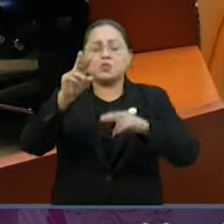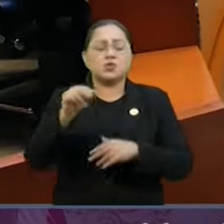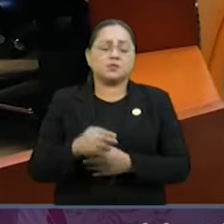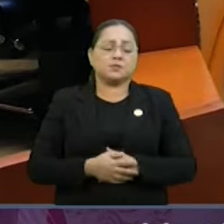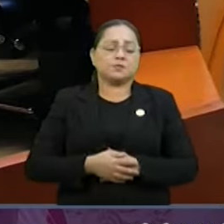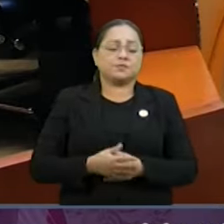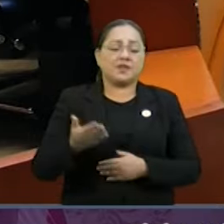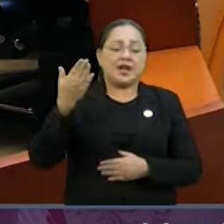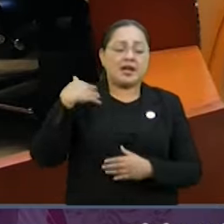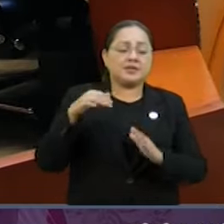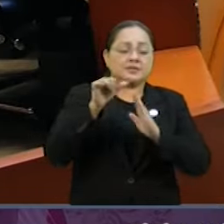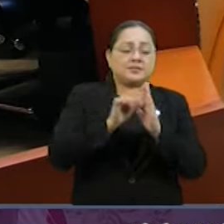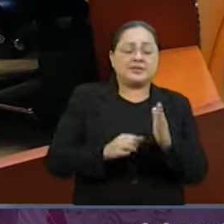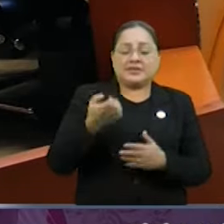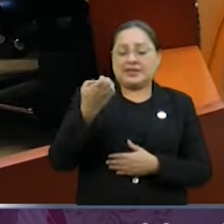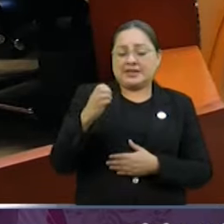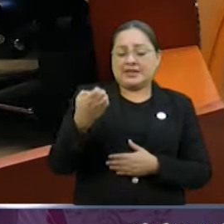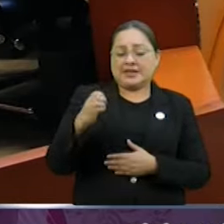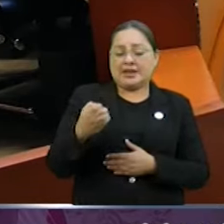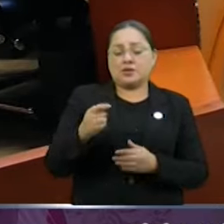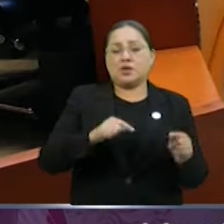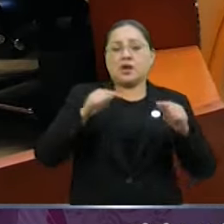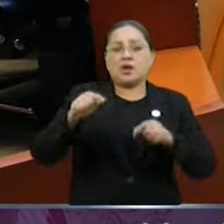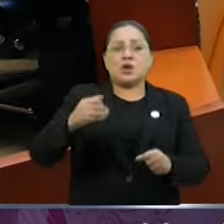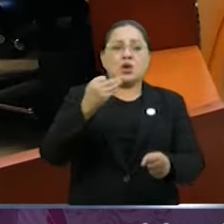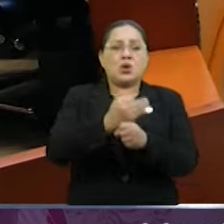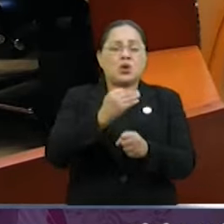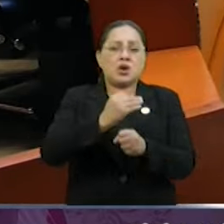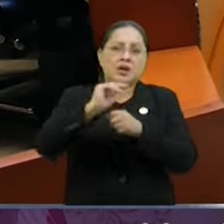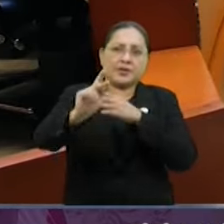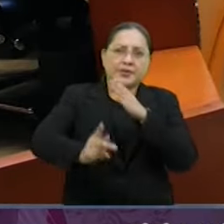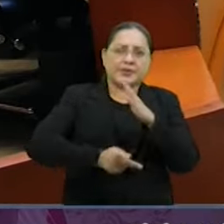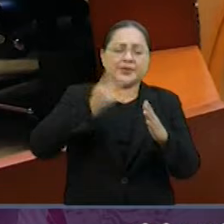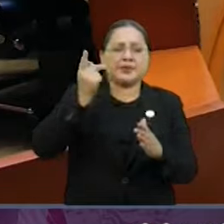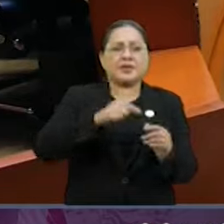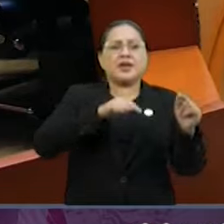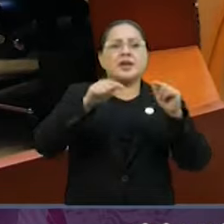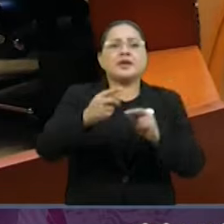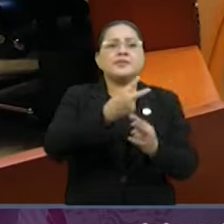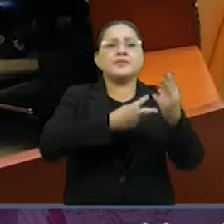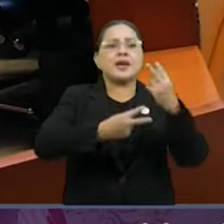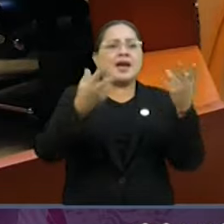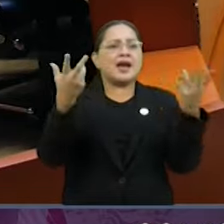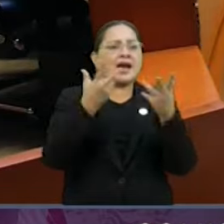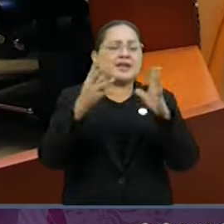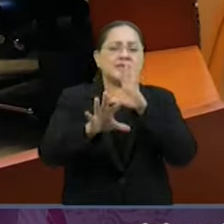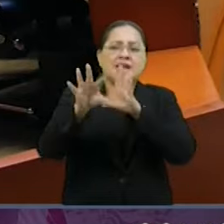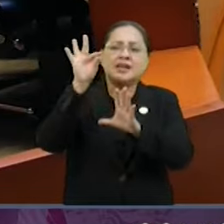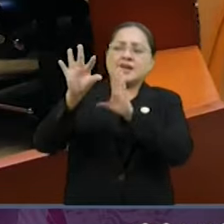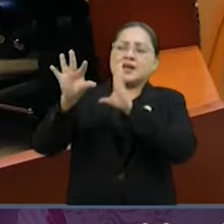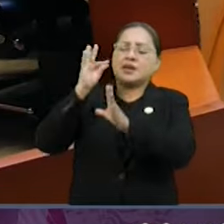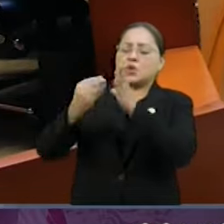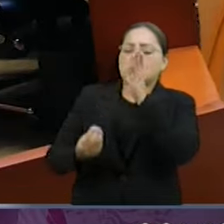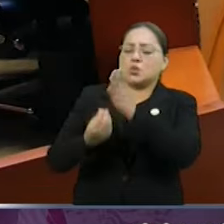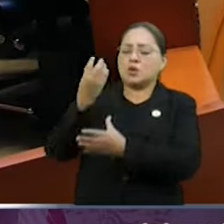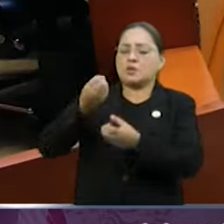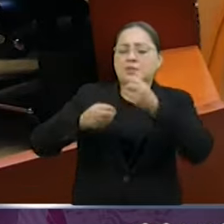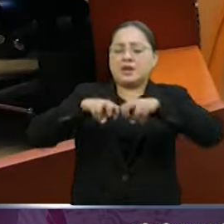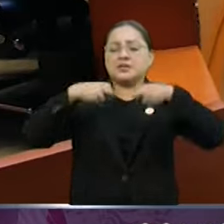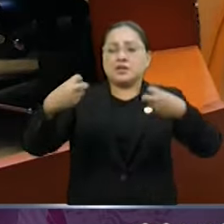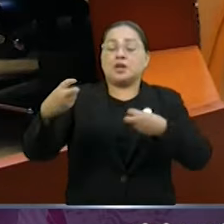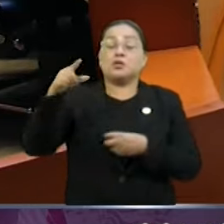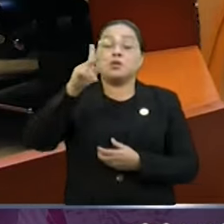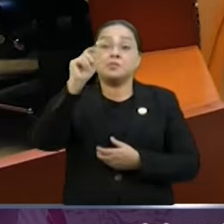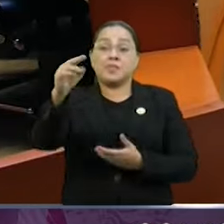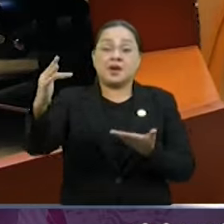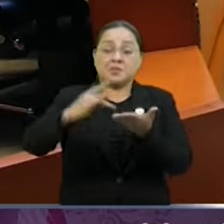en enero pasado, en esta ocasión también sacaremos adelante los nombramientos sin el respaldo de Acción Nacional, que en